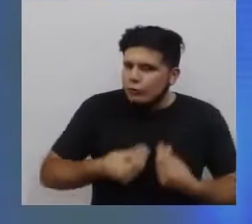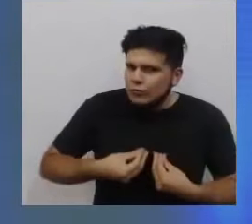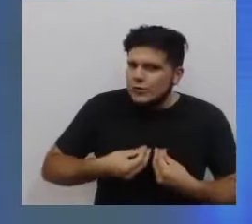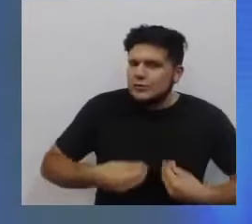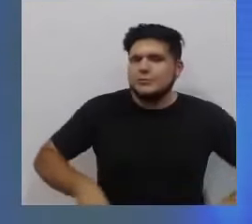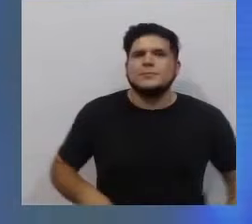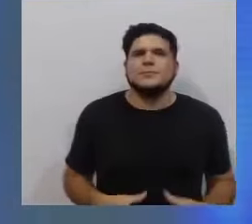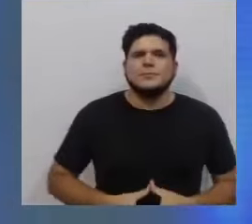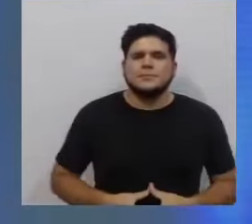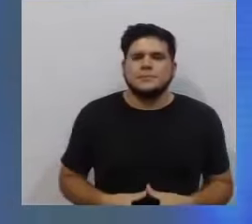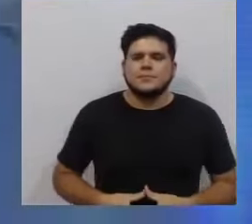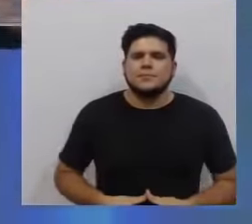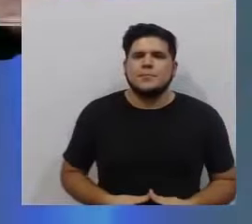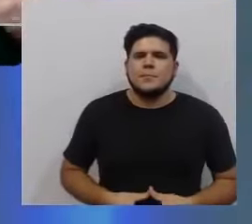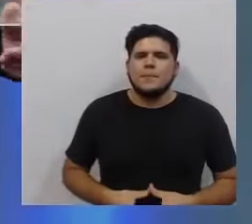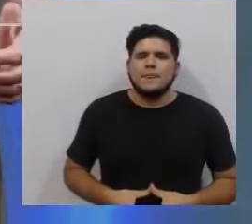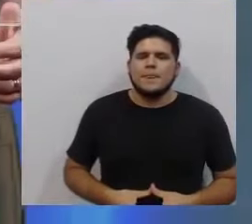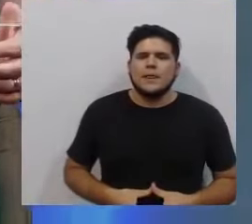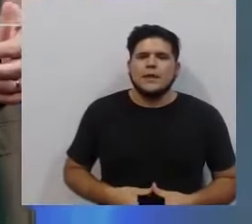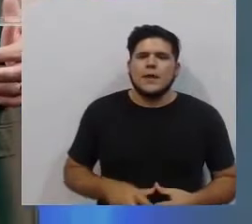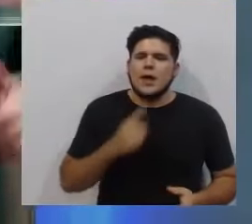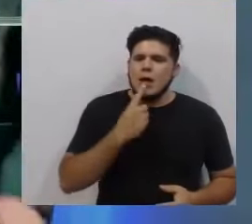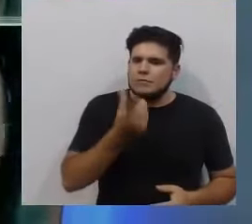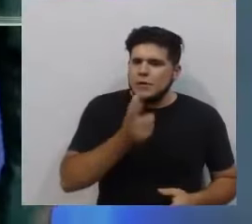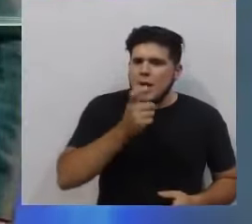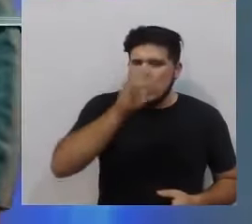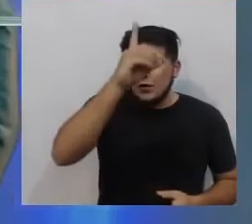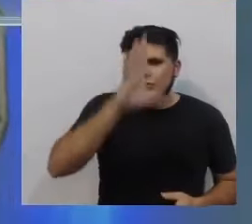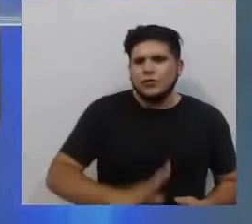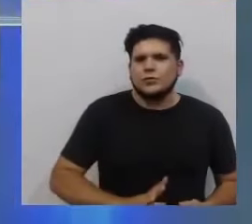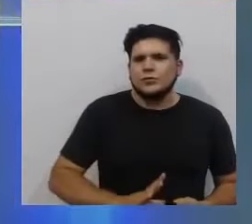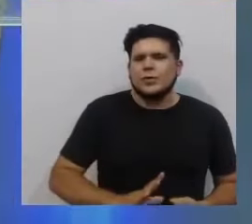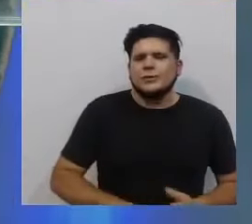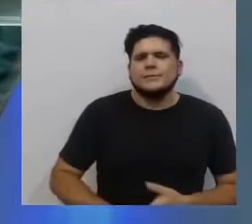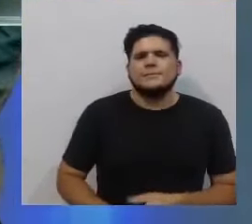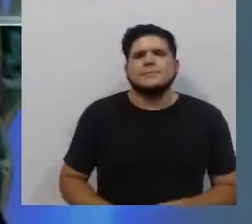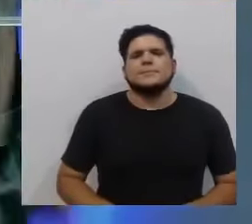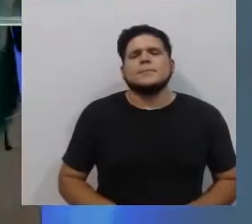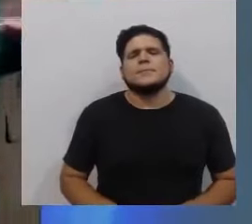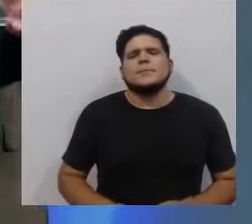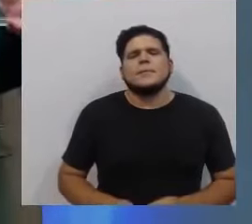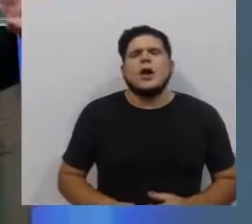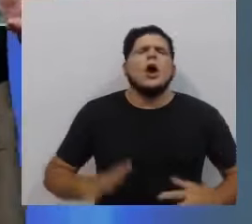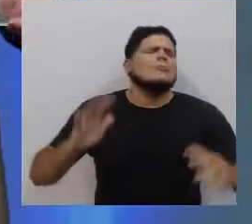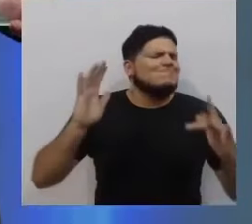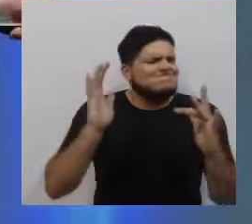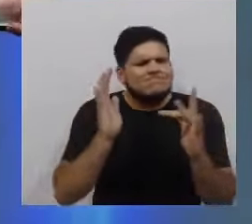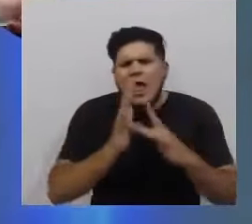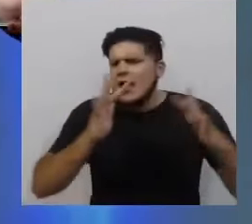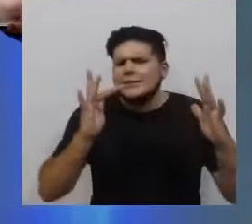o sr jehová he aquí tú hiciste el